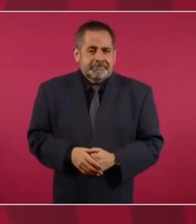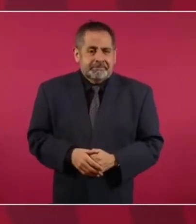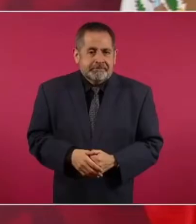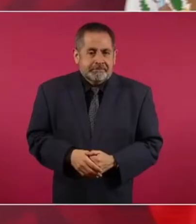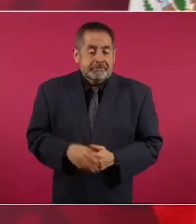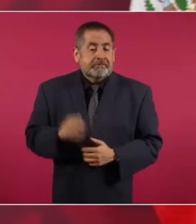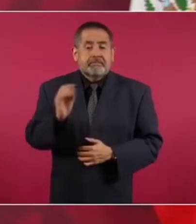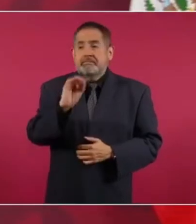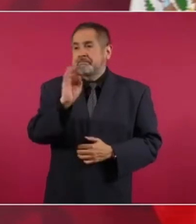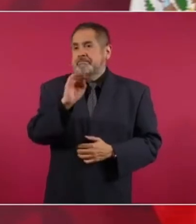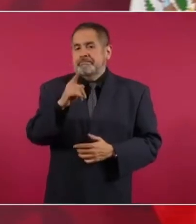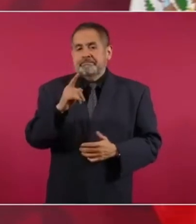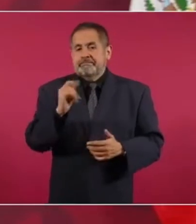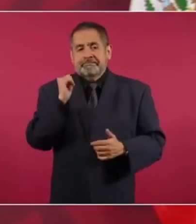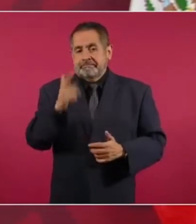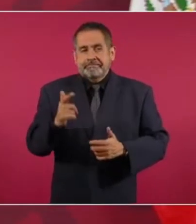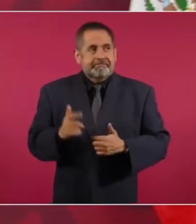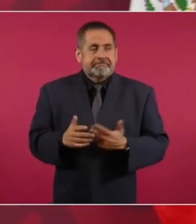o cuando menos